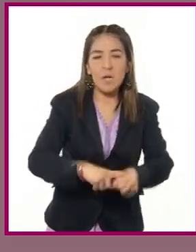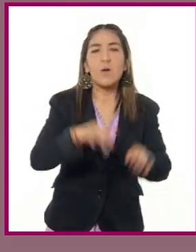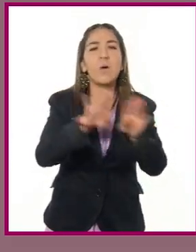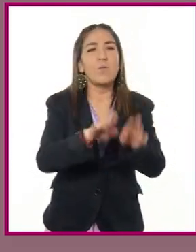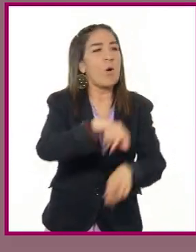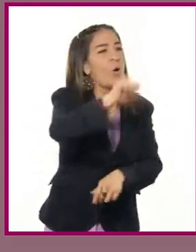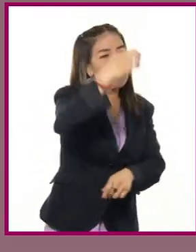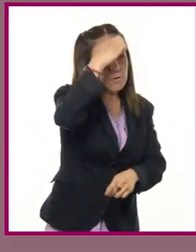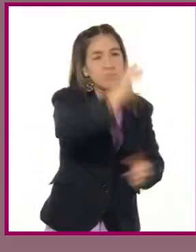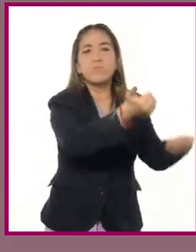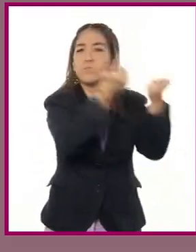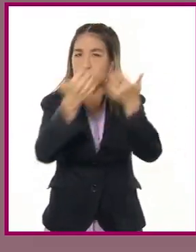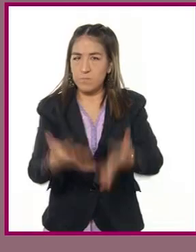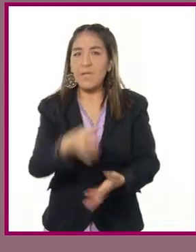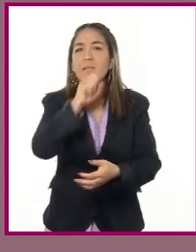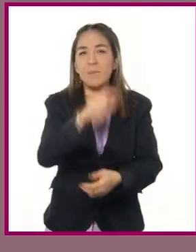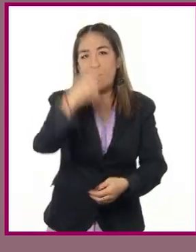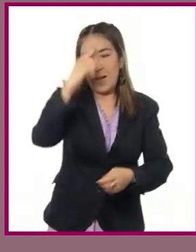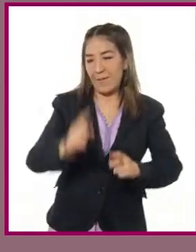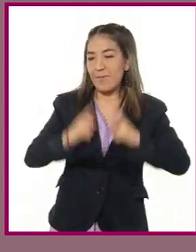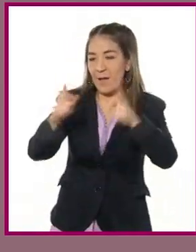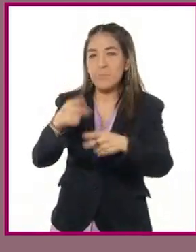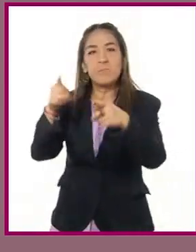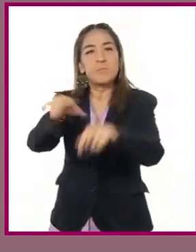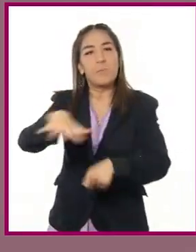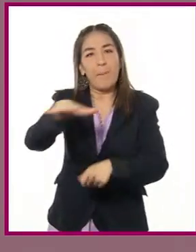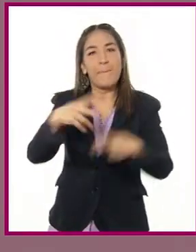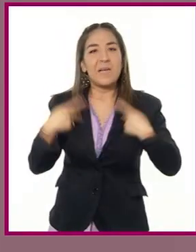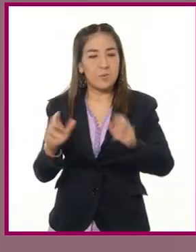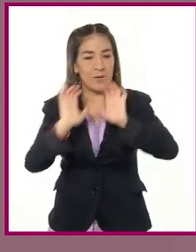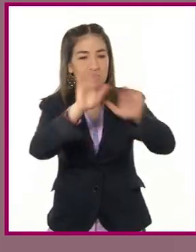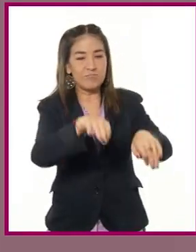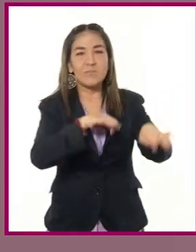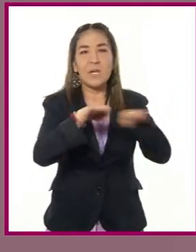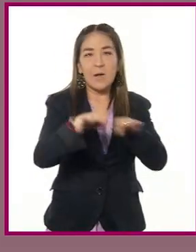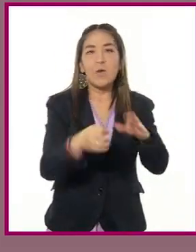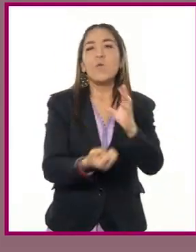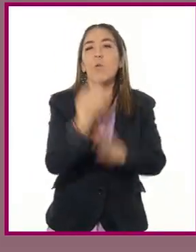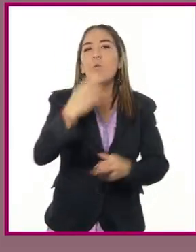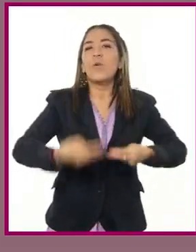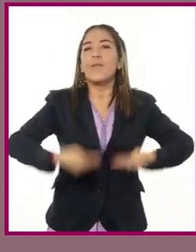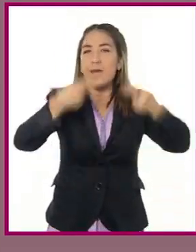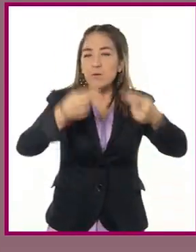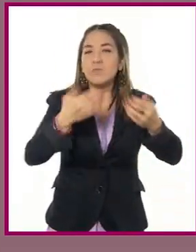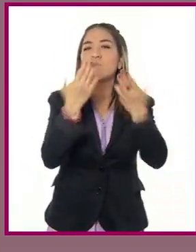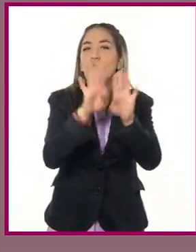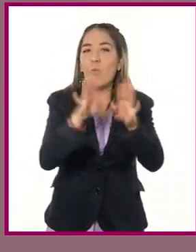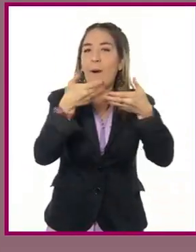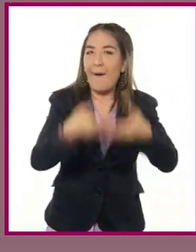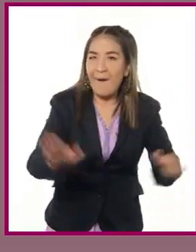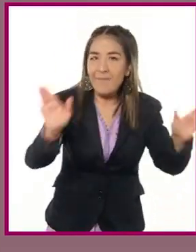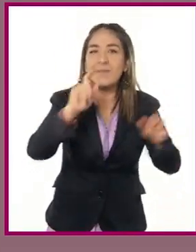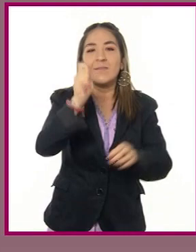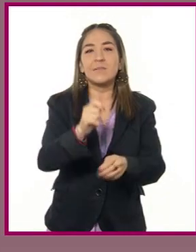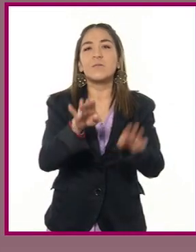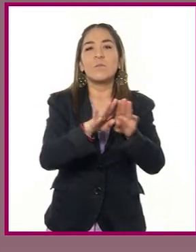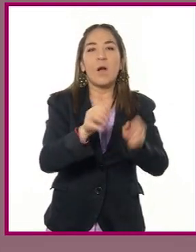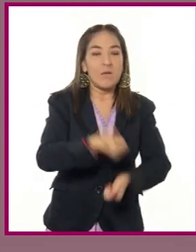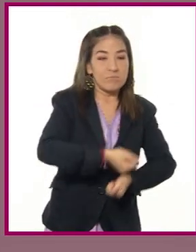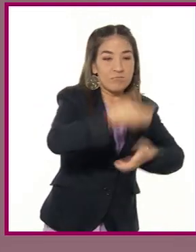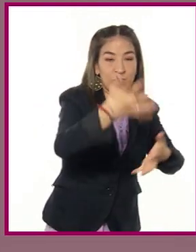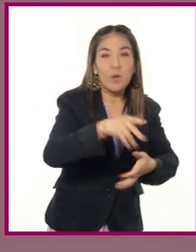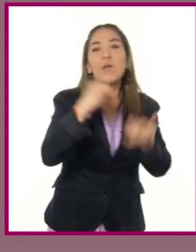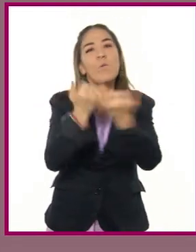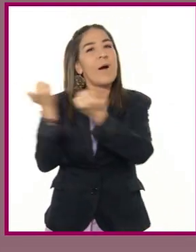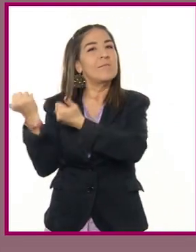extranjera. Crear fuentes de empleo. Abrir nuevos mercados. Incrementar y diversificar tanto las exportaciones como las